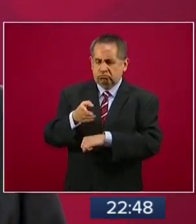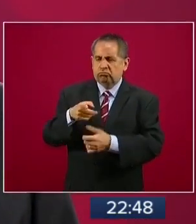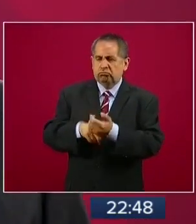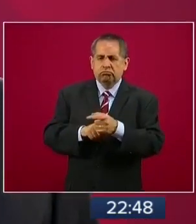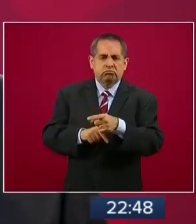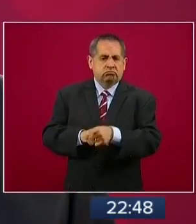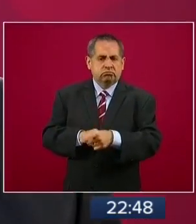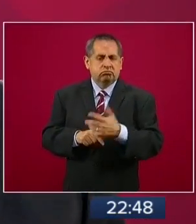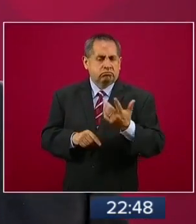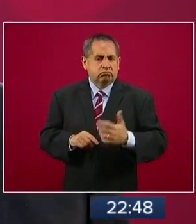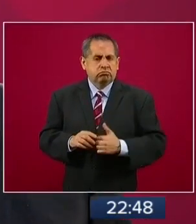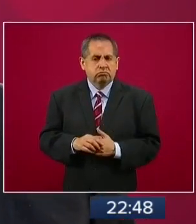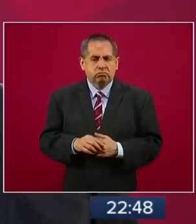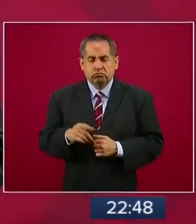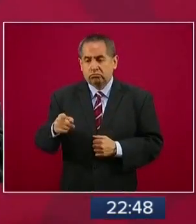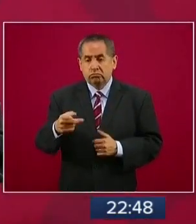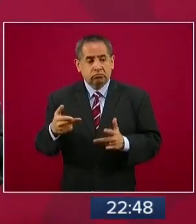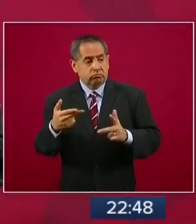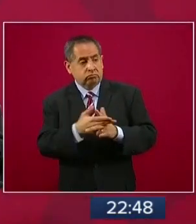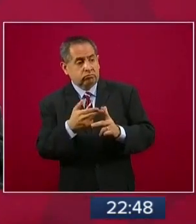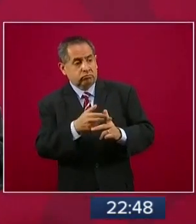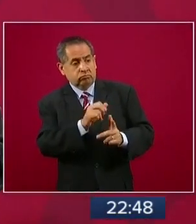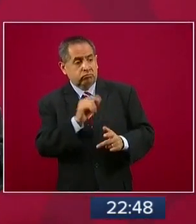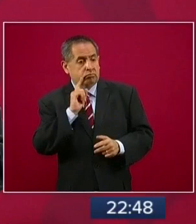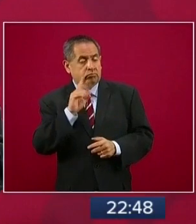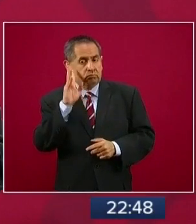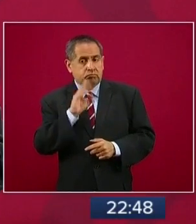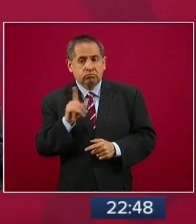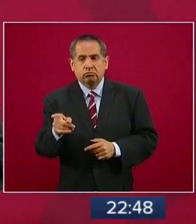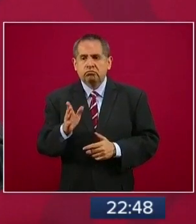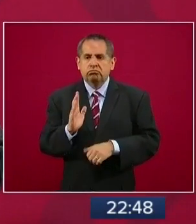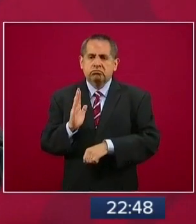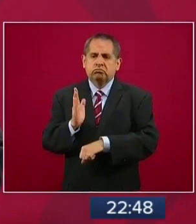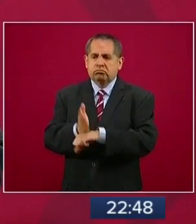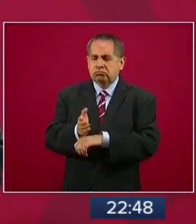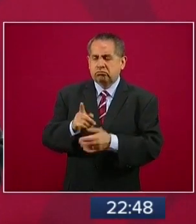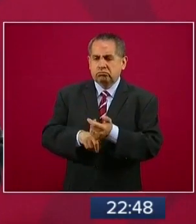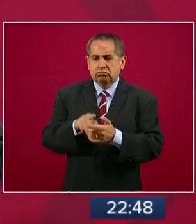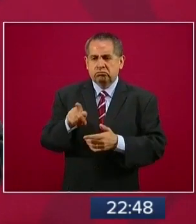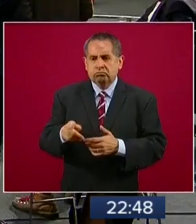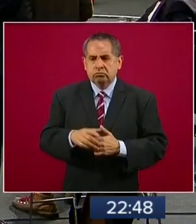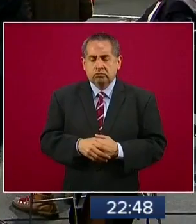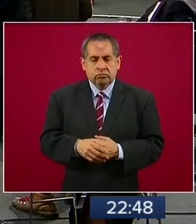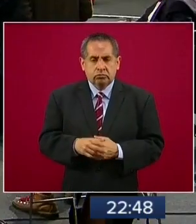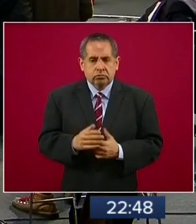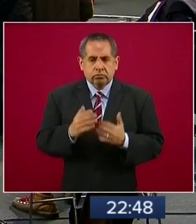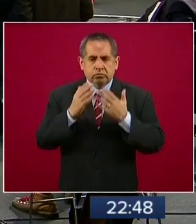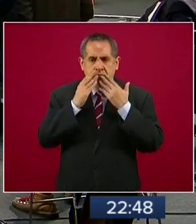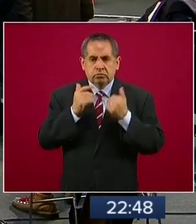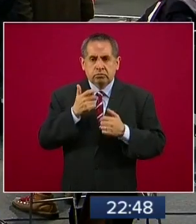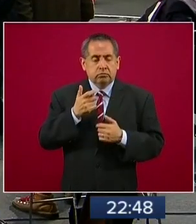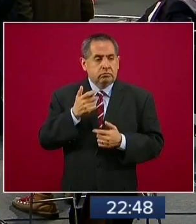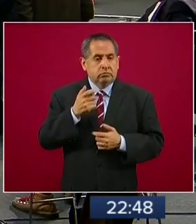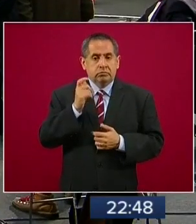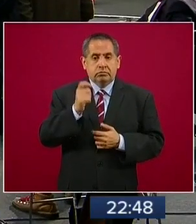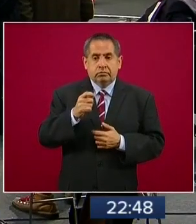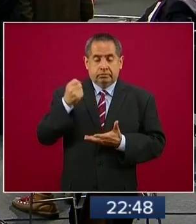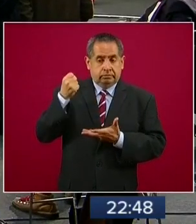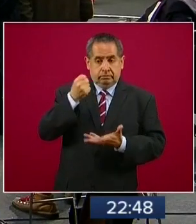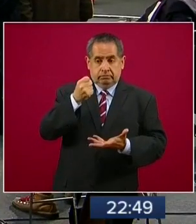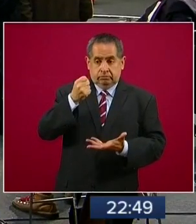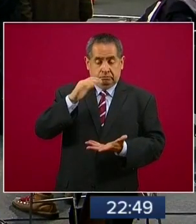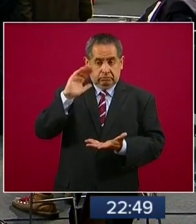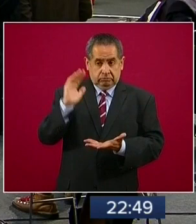que asesinan mujeres, el feminicidio, no hay disminución del